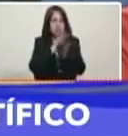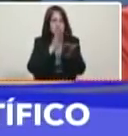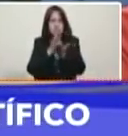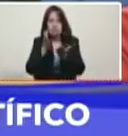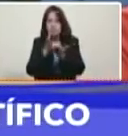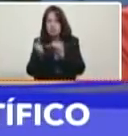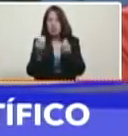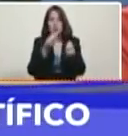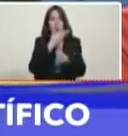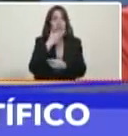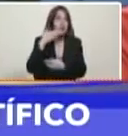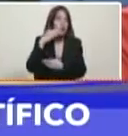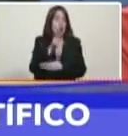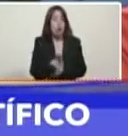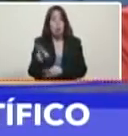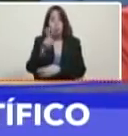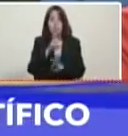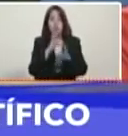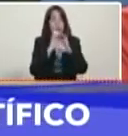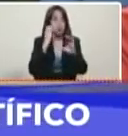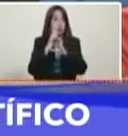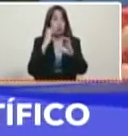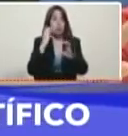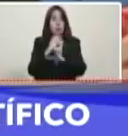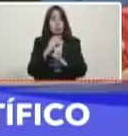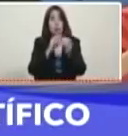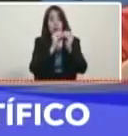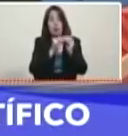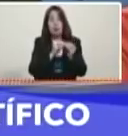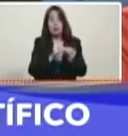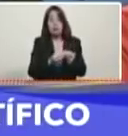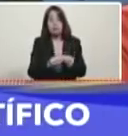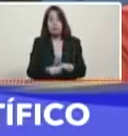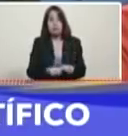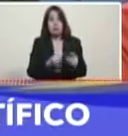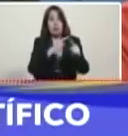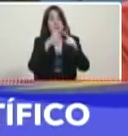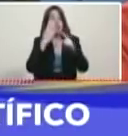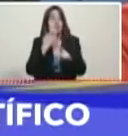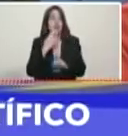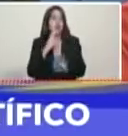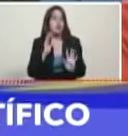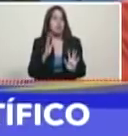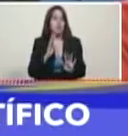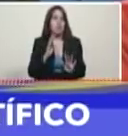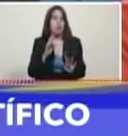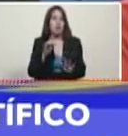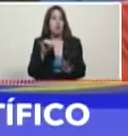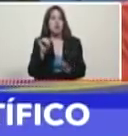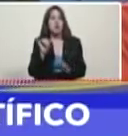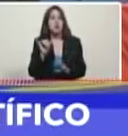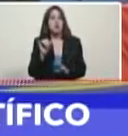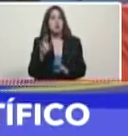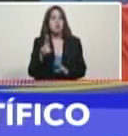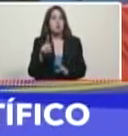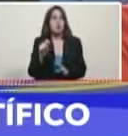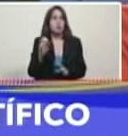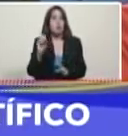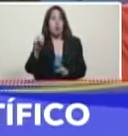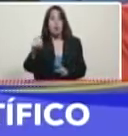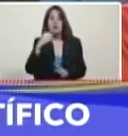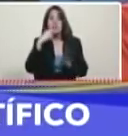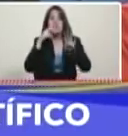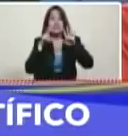recomiendan, cómo mejorar el uso de los autobuses, cómo mejorar el mantenimiento. Detectaron, por ejemplo, presidente, que los Yutón tienen 7 piezas que son